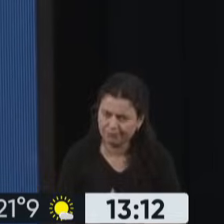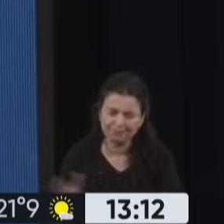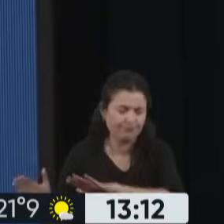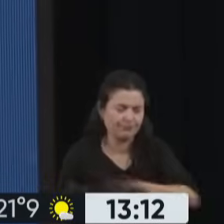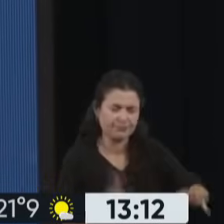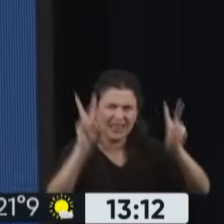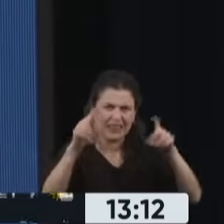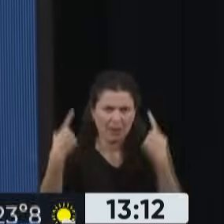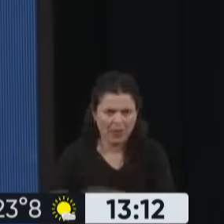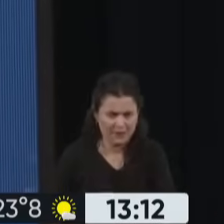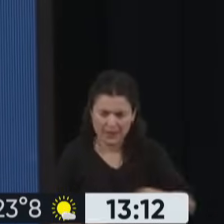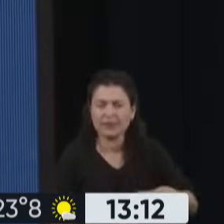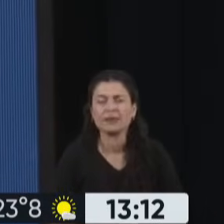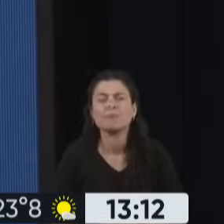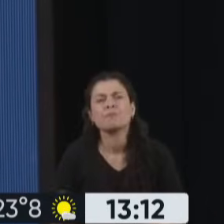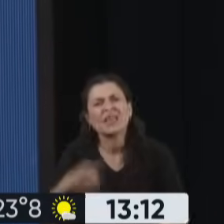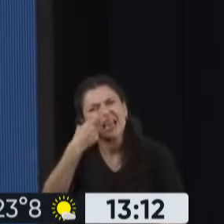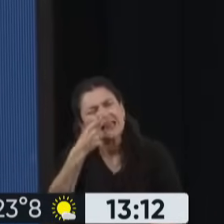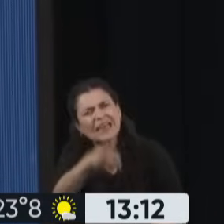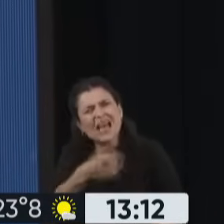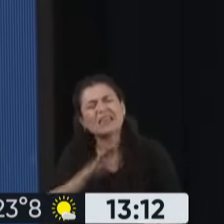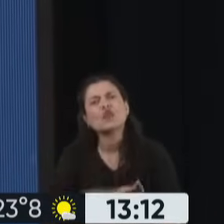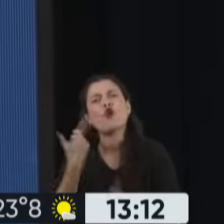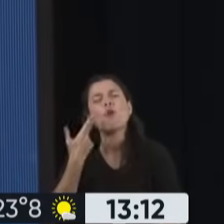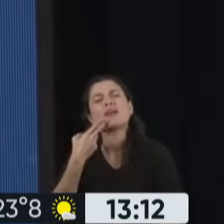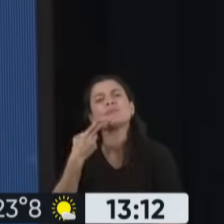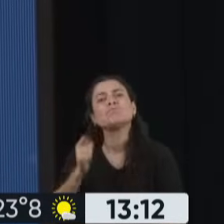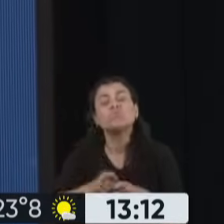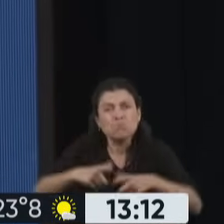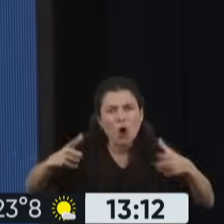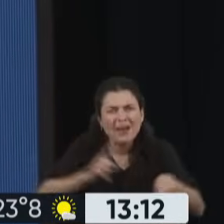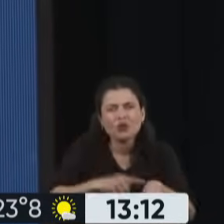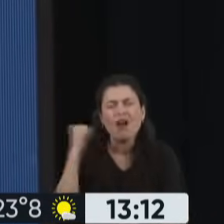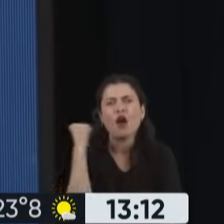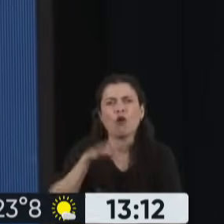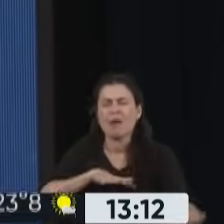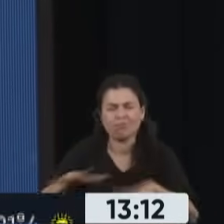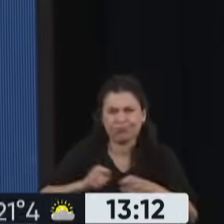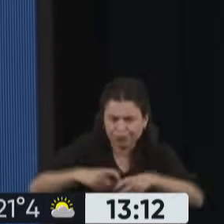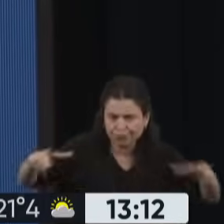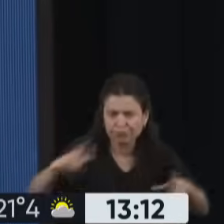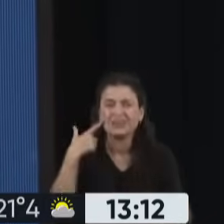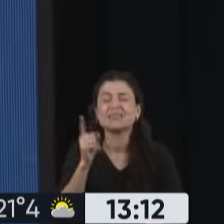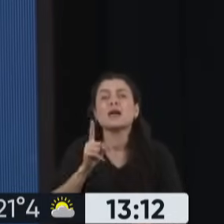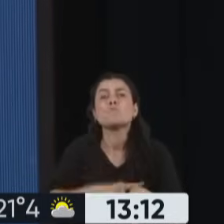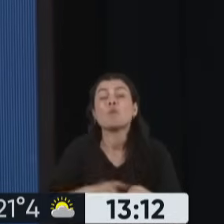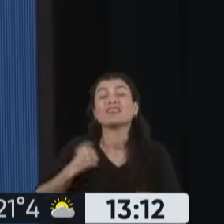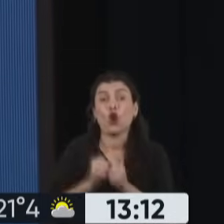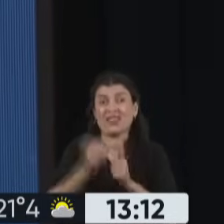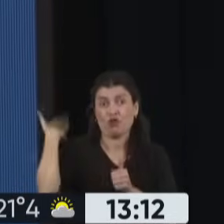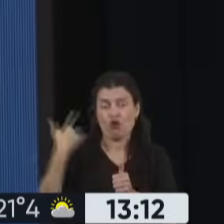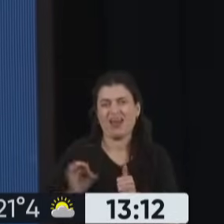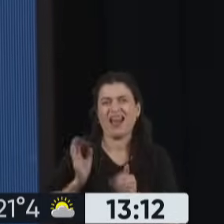¿Qué es lo interesante? ¿Qué es lo que pasó, digamos, con la tasa de crecimiento en ese periodo? En el periodo entre el año 0 y el